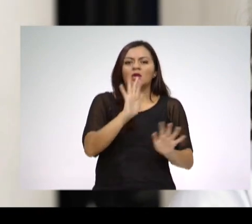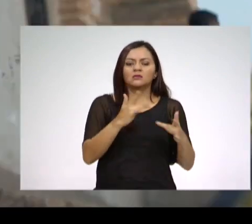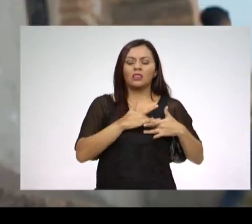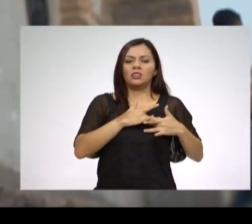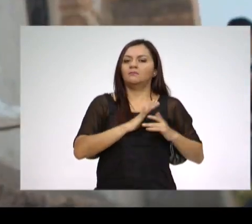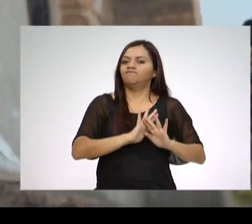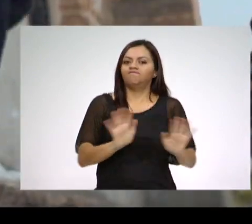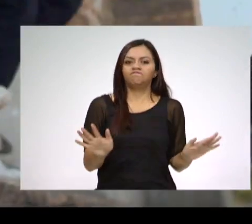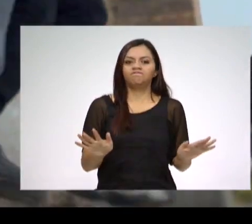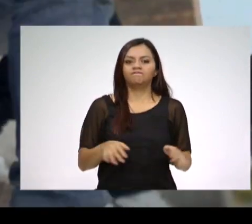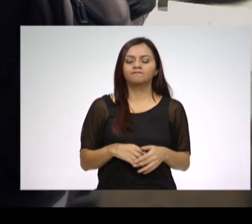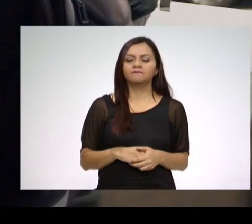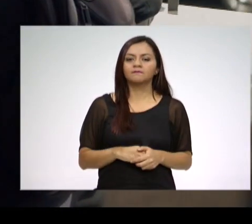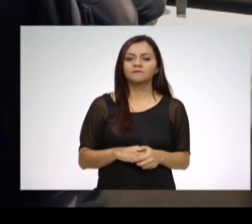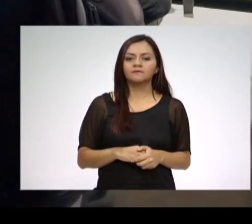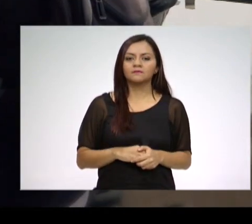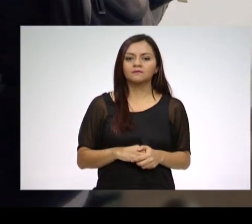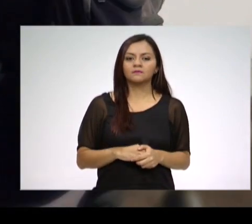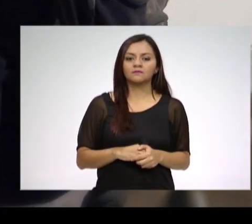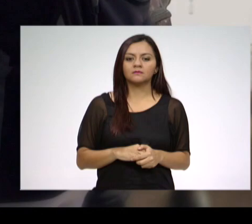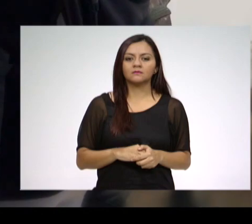sentimientos.